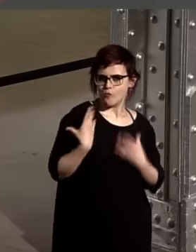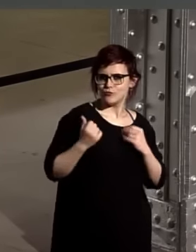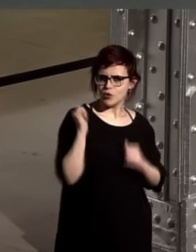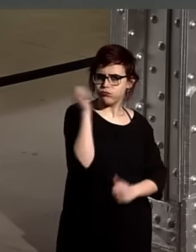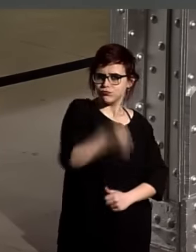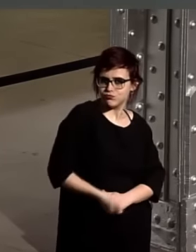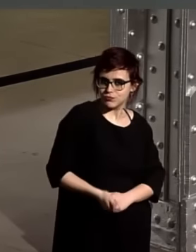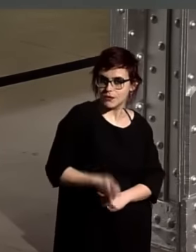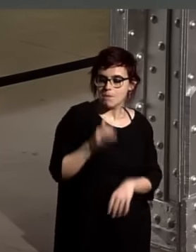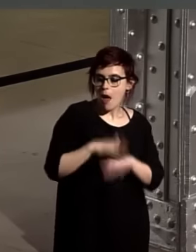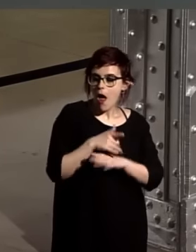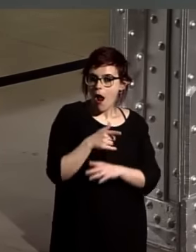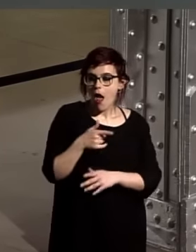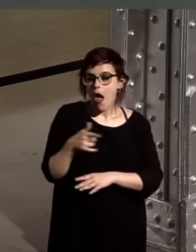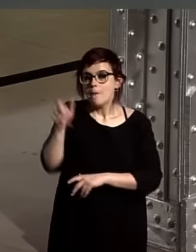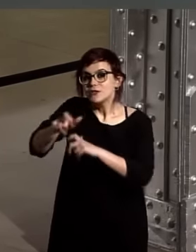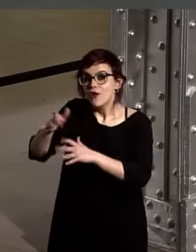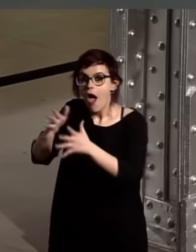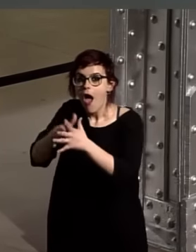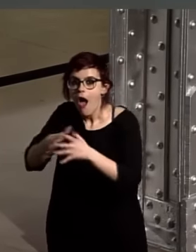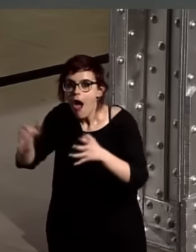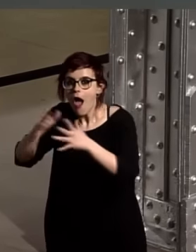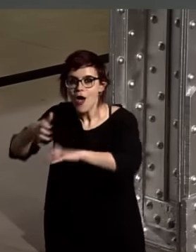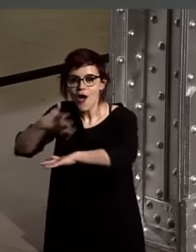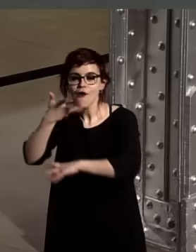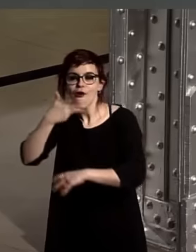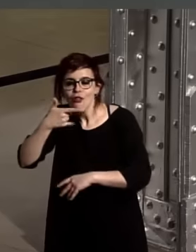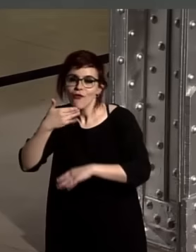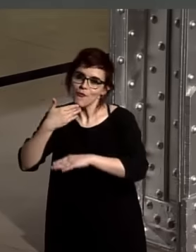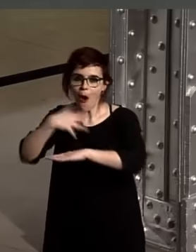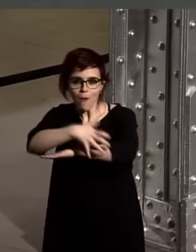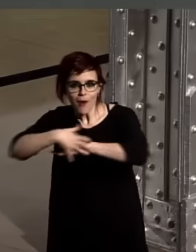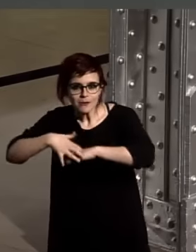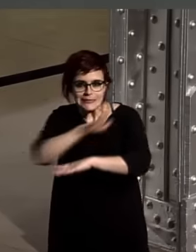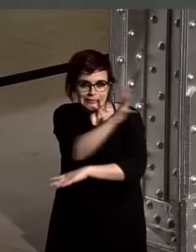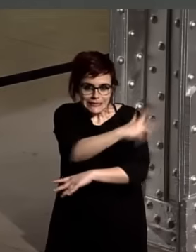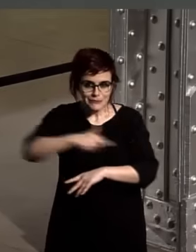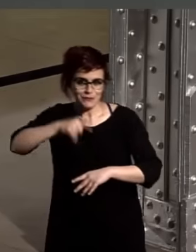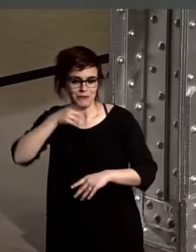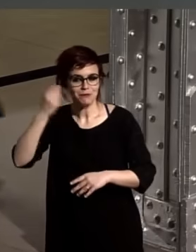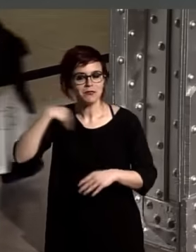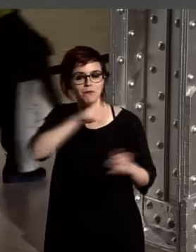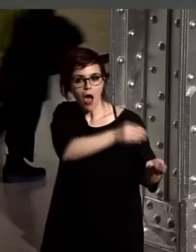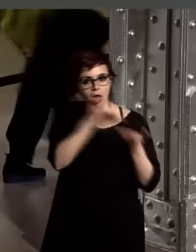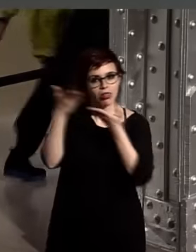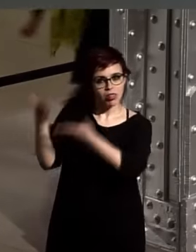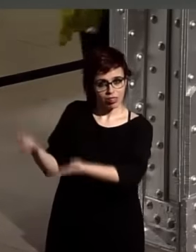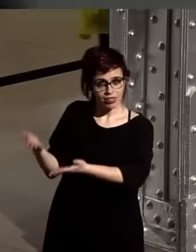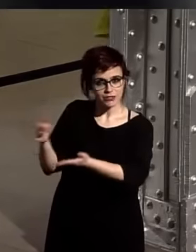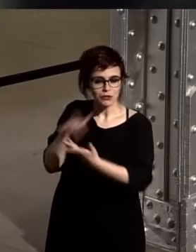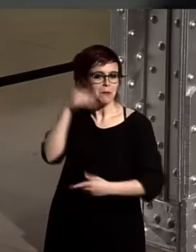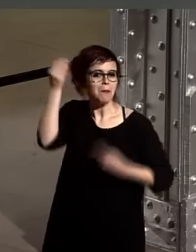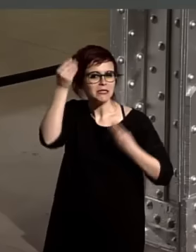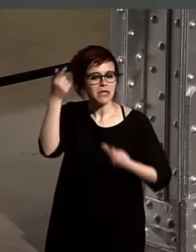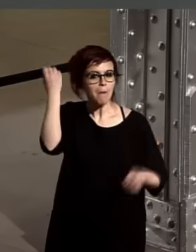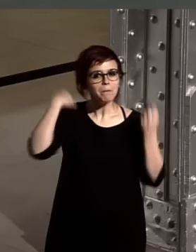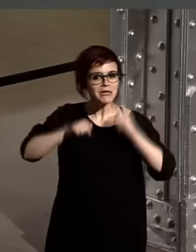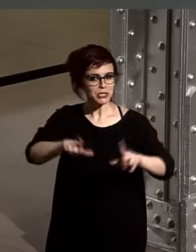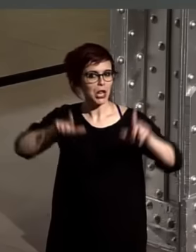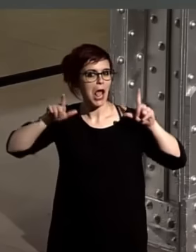deseaban conocer no y al final es un personaje que que que desde hace mucho tiempo pensamos que podía ser fácil